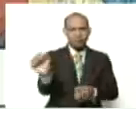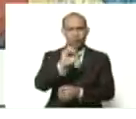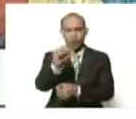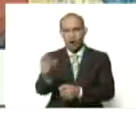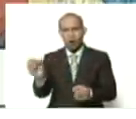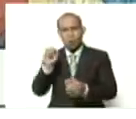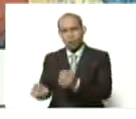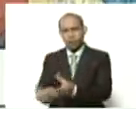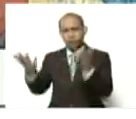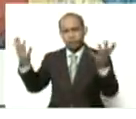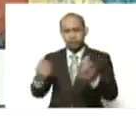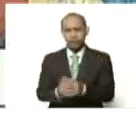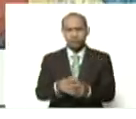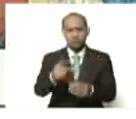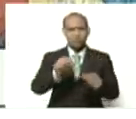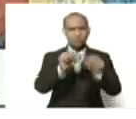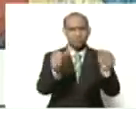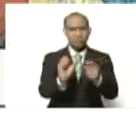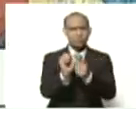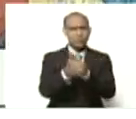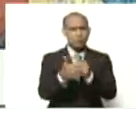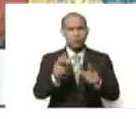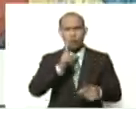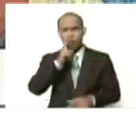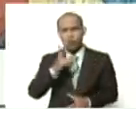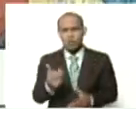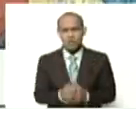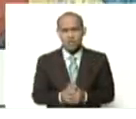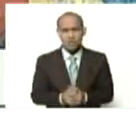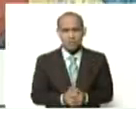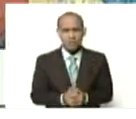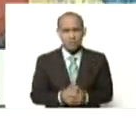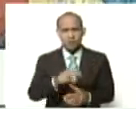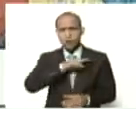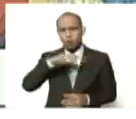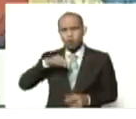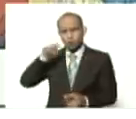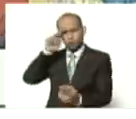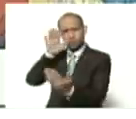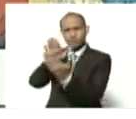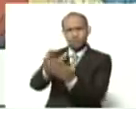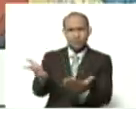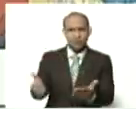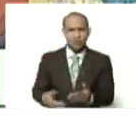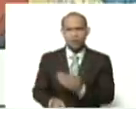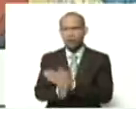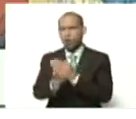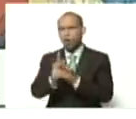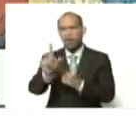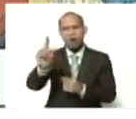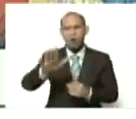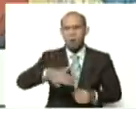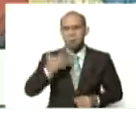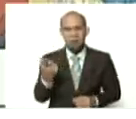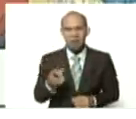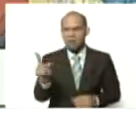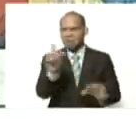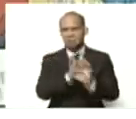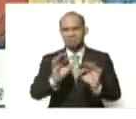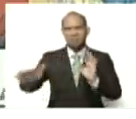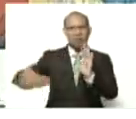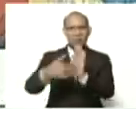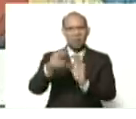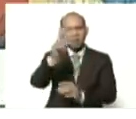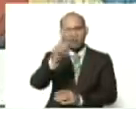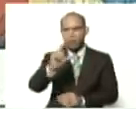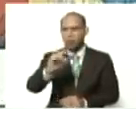allá y crear la situación. Los enfrentamos. No han podido ni podrán con el pueblo de